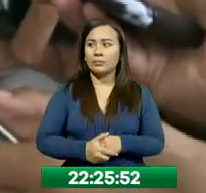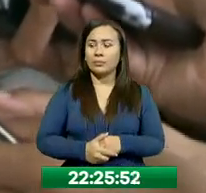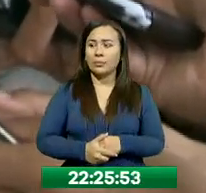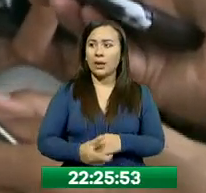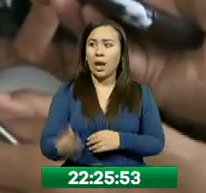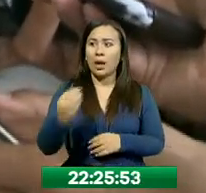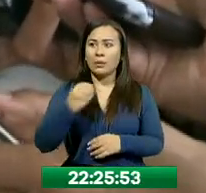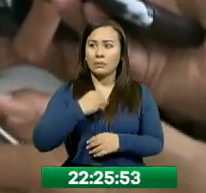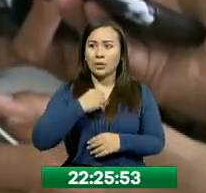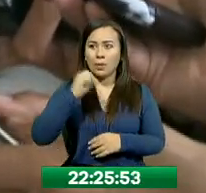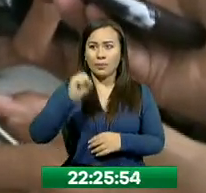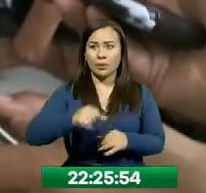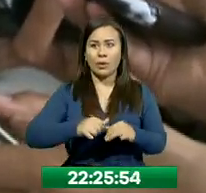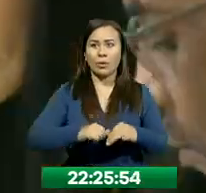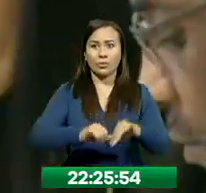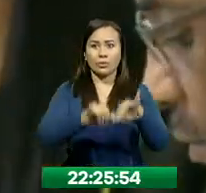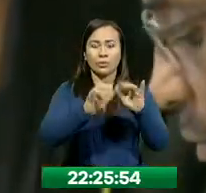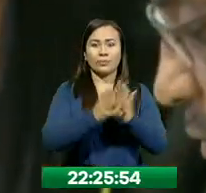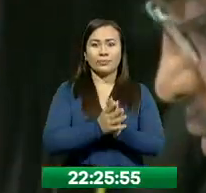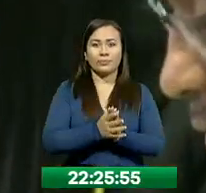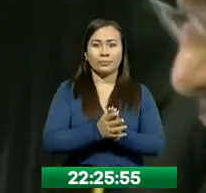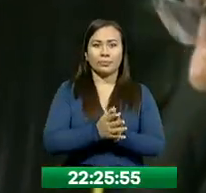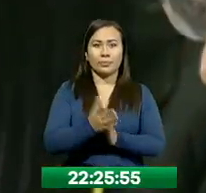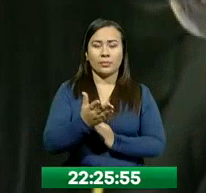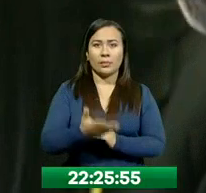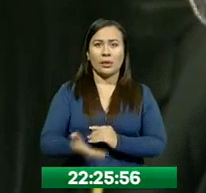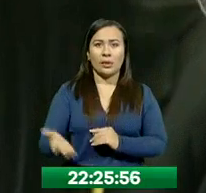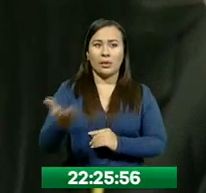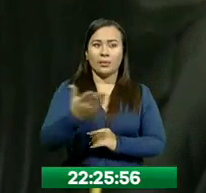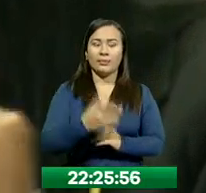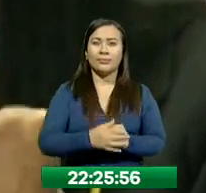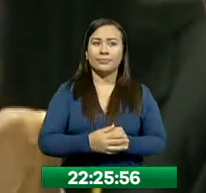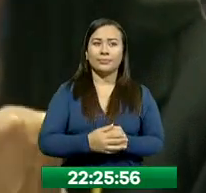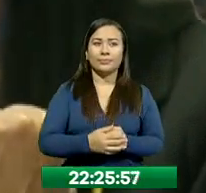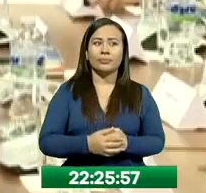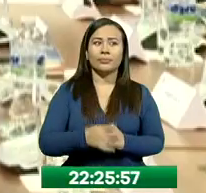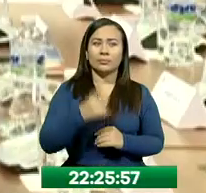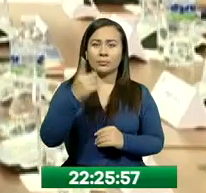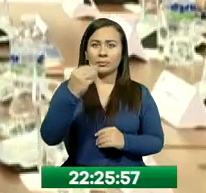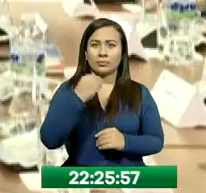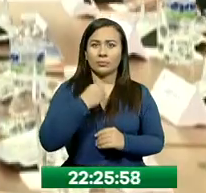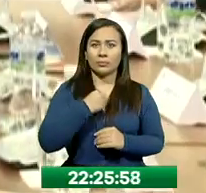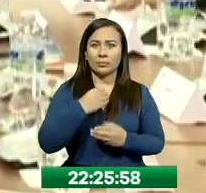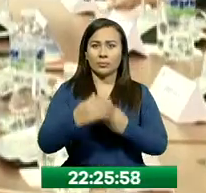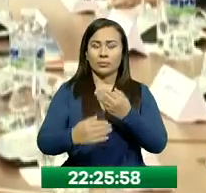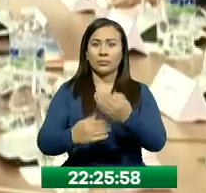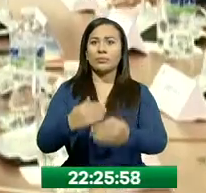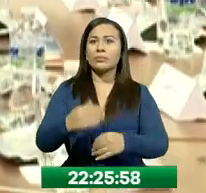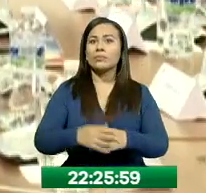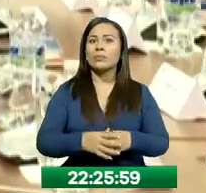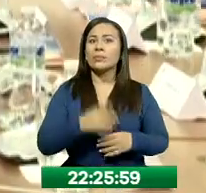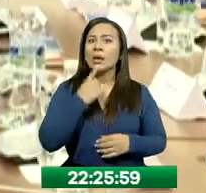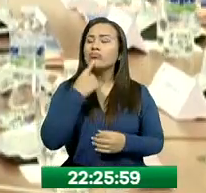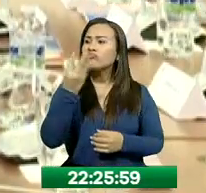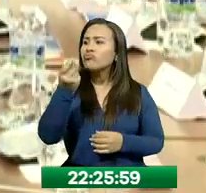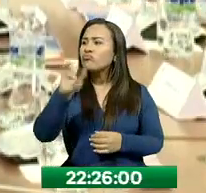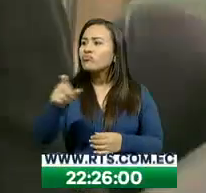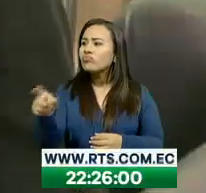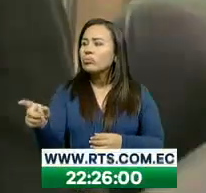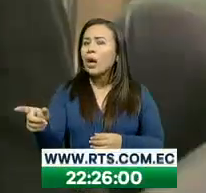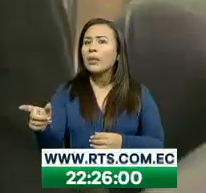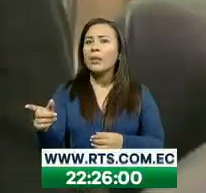cursar y acceder a la titularización. Además, dejan abierta la posibilidad para que el Estado reglamente el trabajo de las personas que han